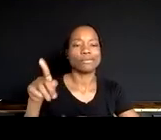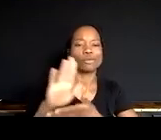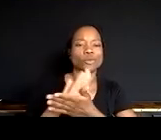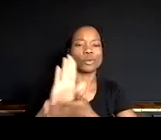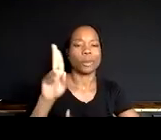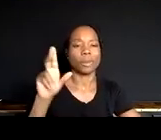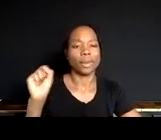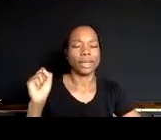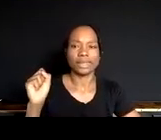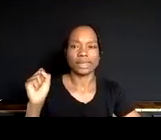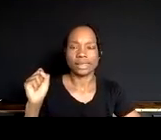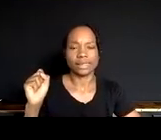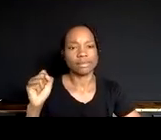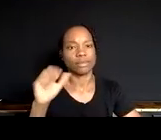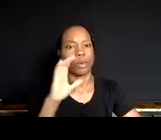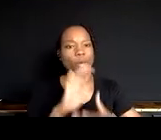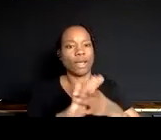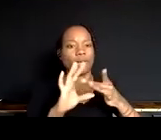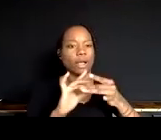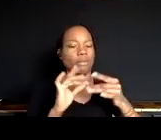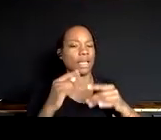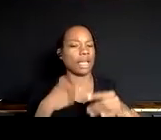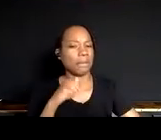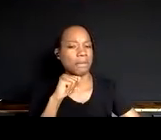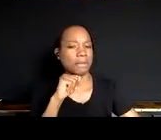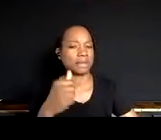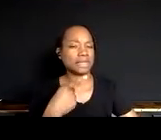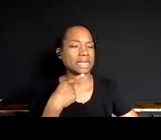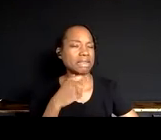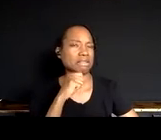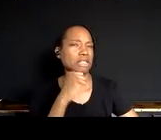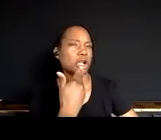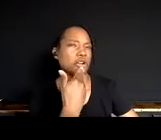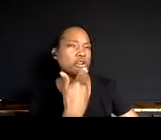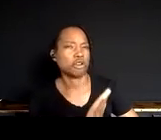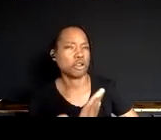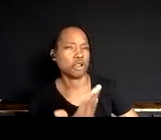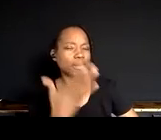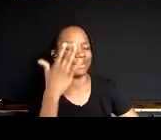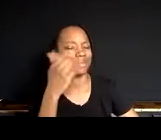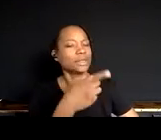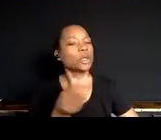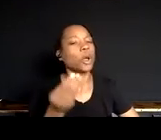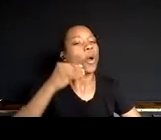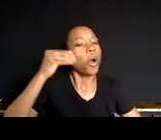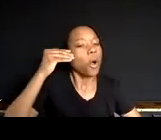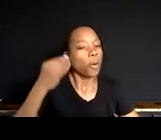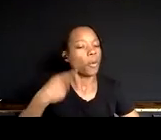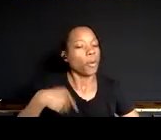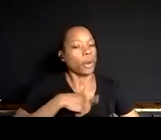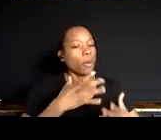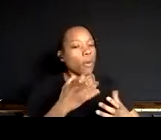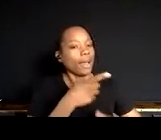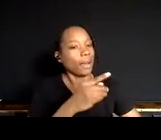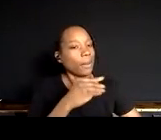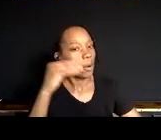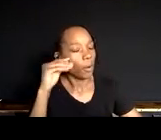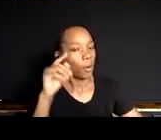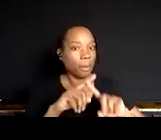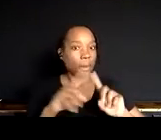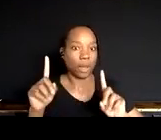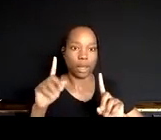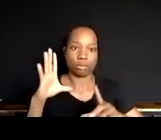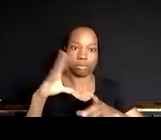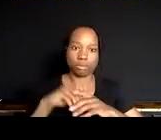escuela o al bus de la escuela. No voy a decir que no fue malo porque él estaba aquí en el hogar y queríamos que él estuviera en el hogar, pero una